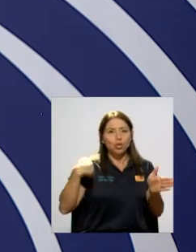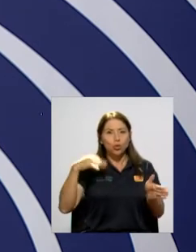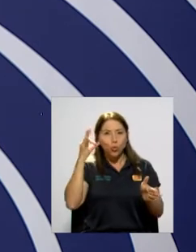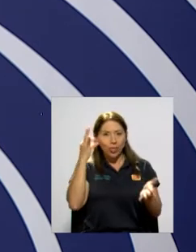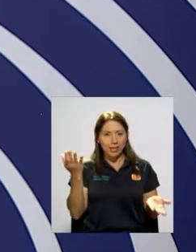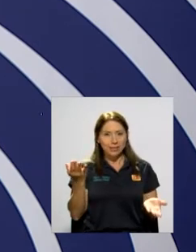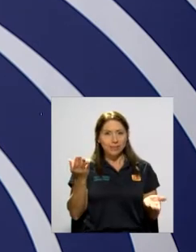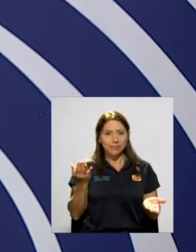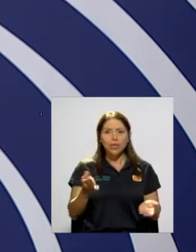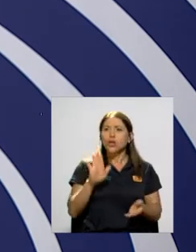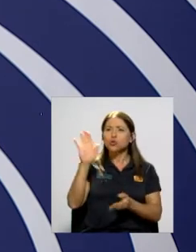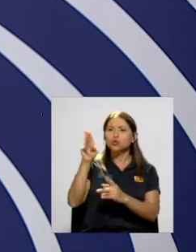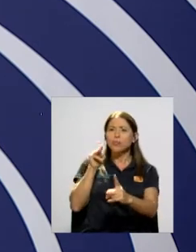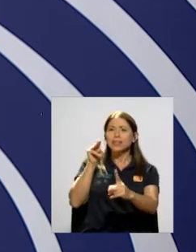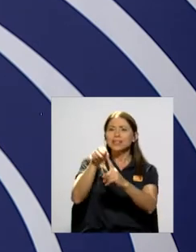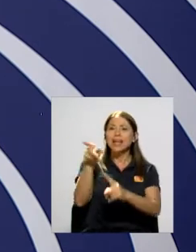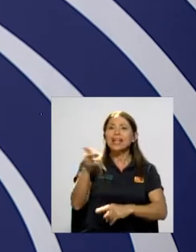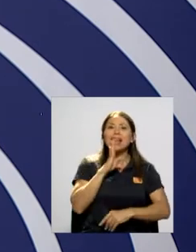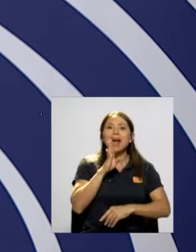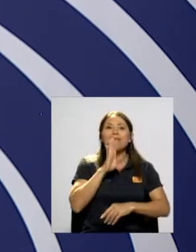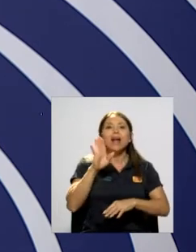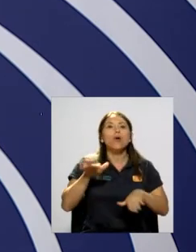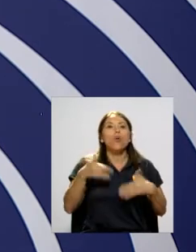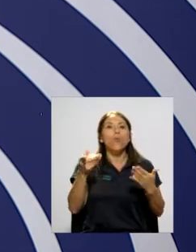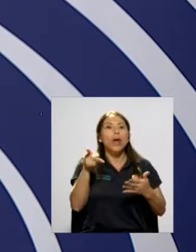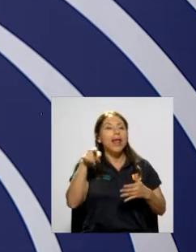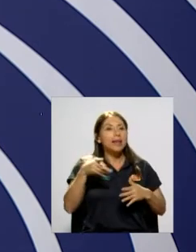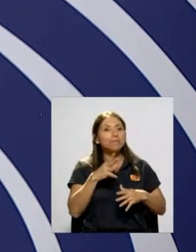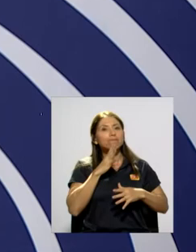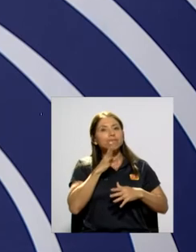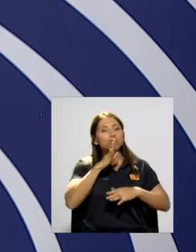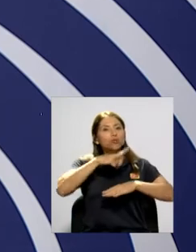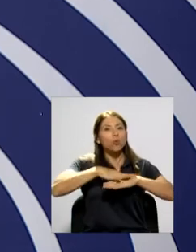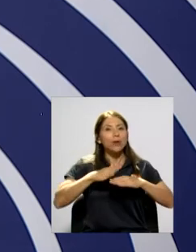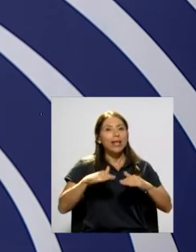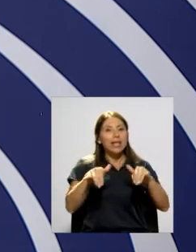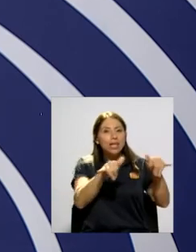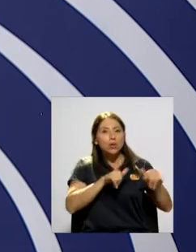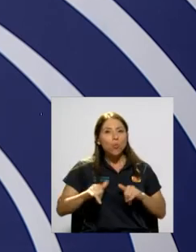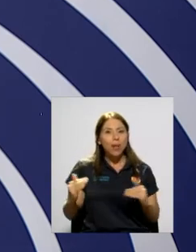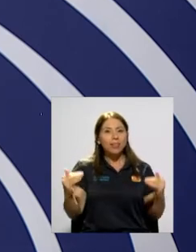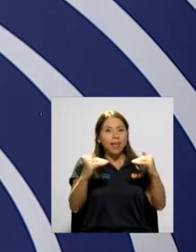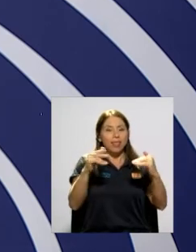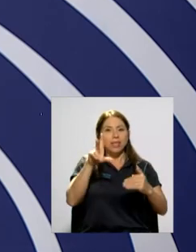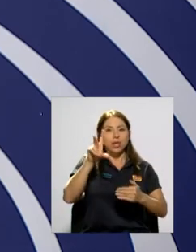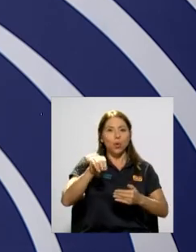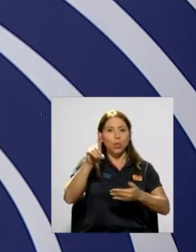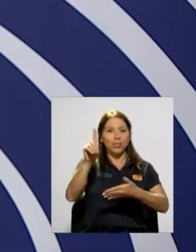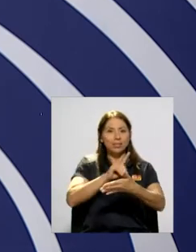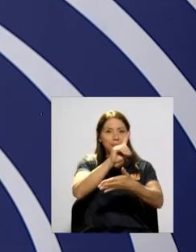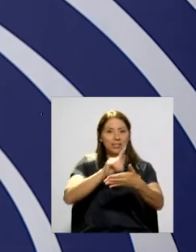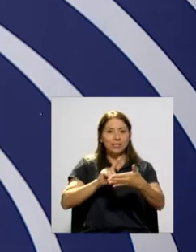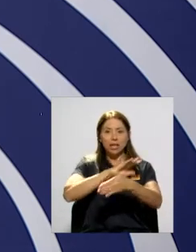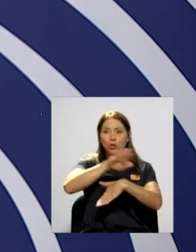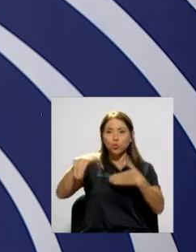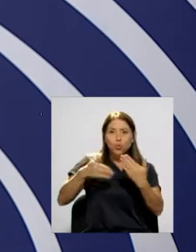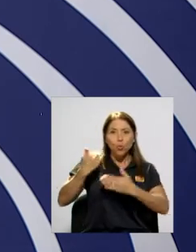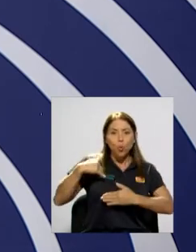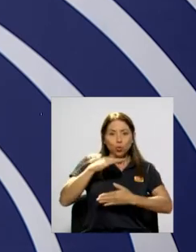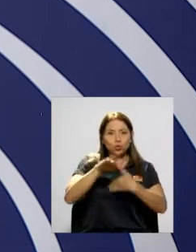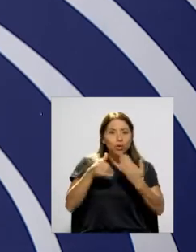de cómo él rescata esta igualdad y la no discriminación, ¿verdad? Como él rescata un país en el que todos y todas tenemos que